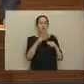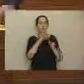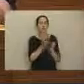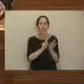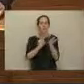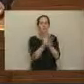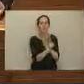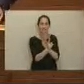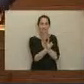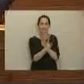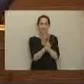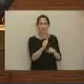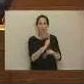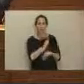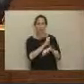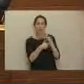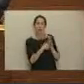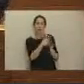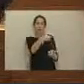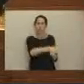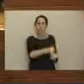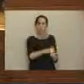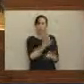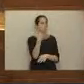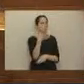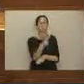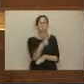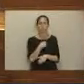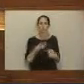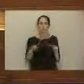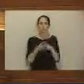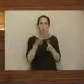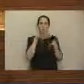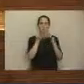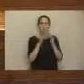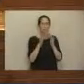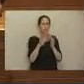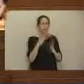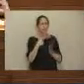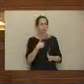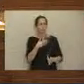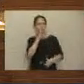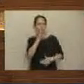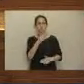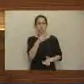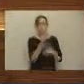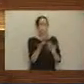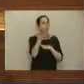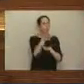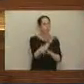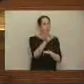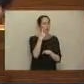decir, sin esperar a que sea el paciente el que demande la atención del equipo de tratamiento, sino que es el propio equipo quien se la ofrece